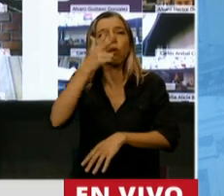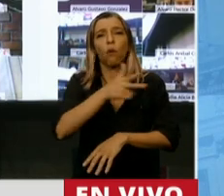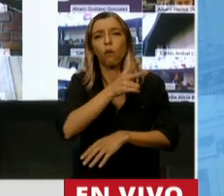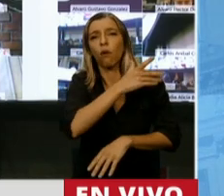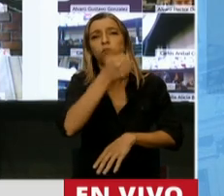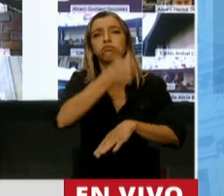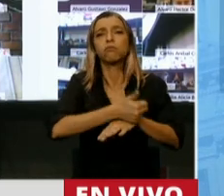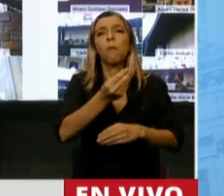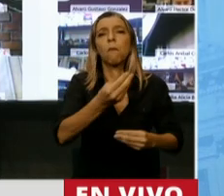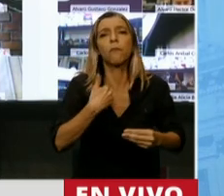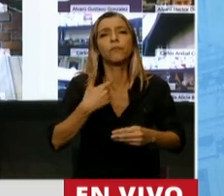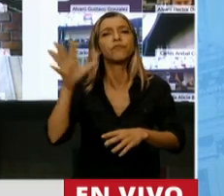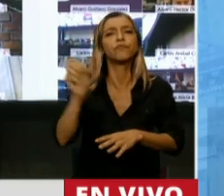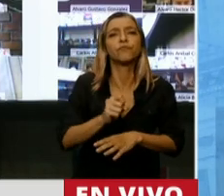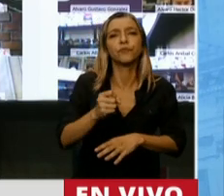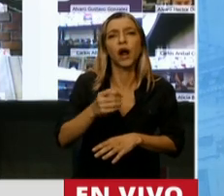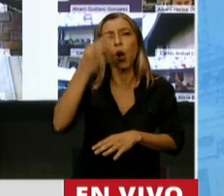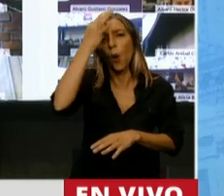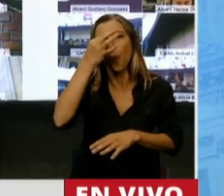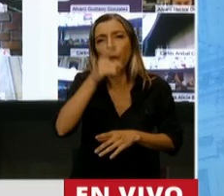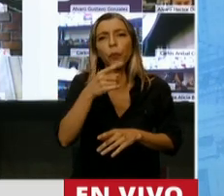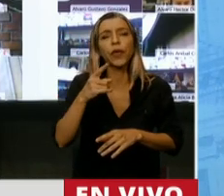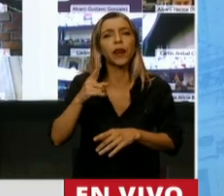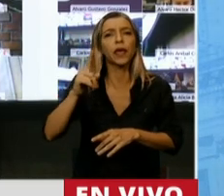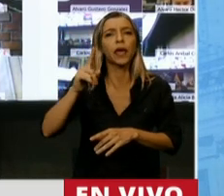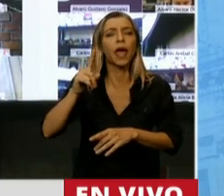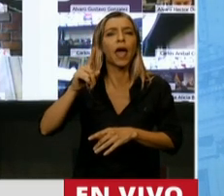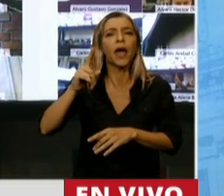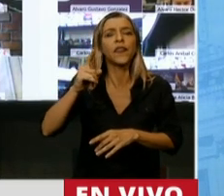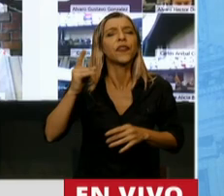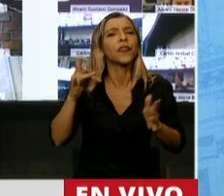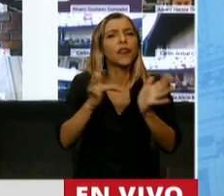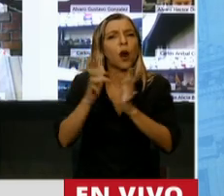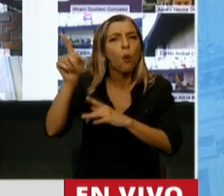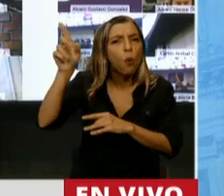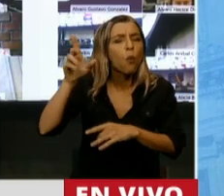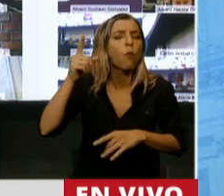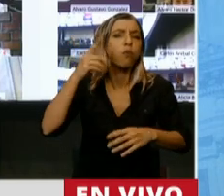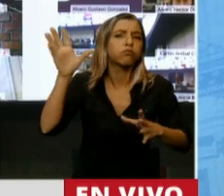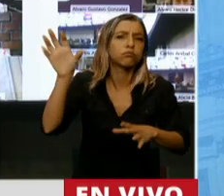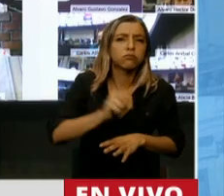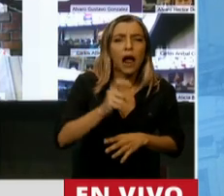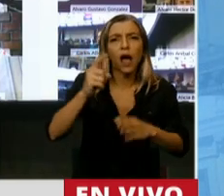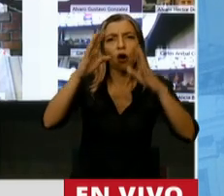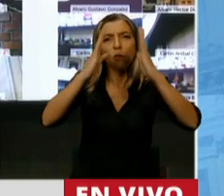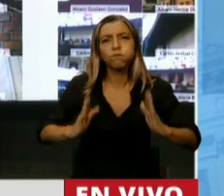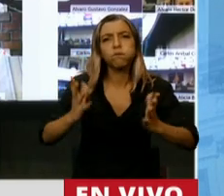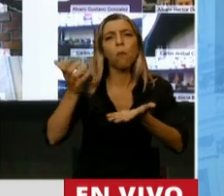suponía no podía movilizarse de la Basílica nunca porque se hace a su característica y a su